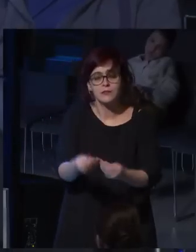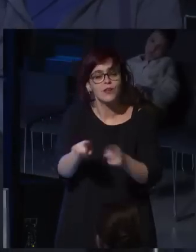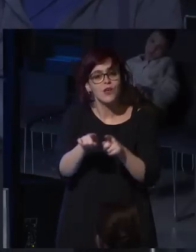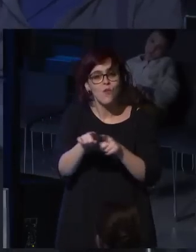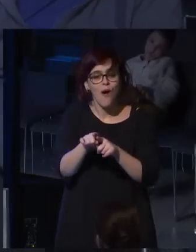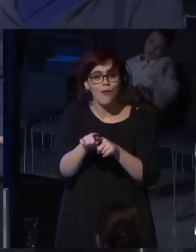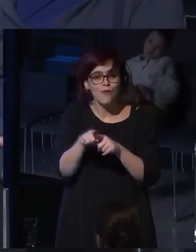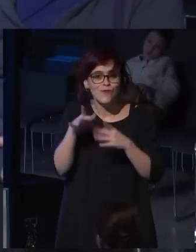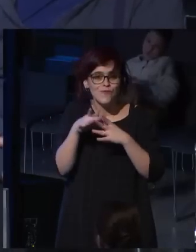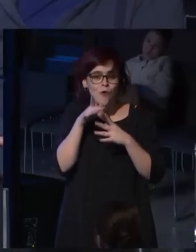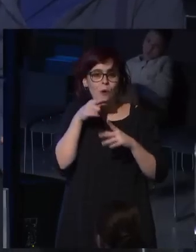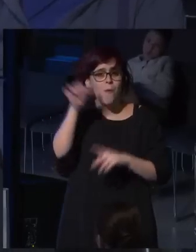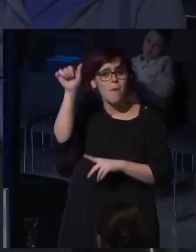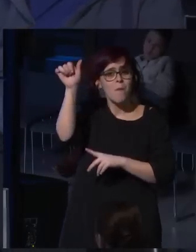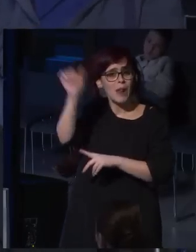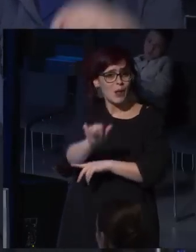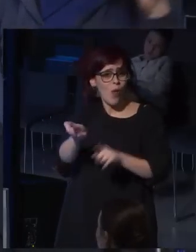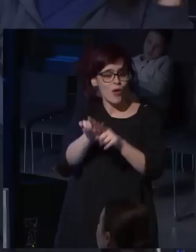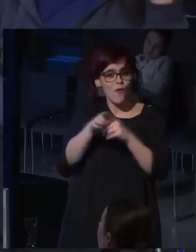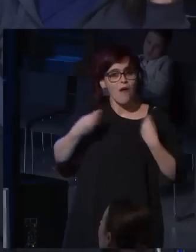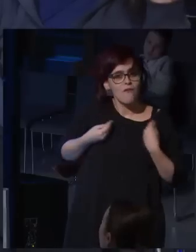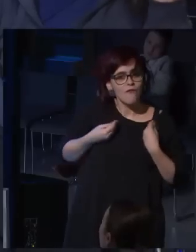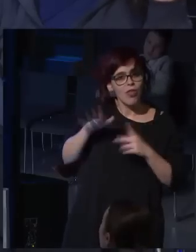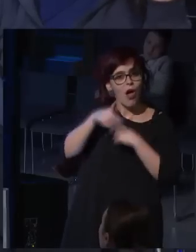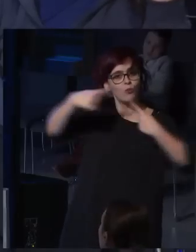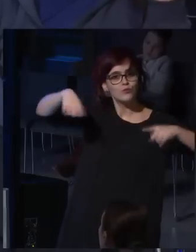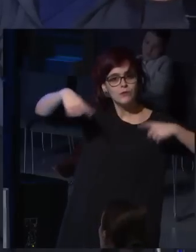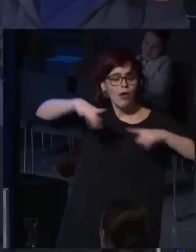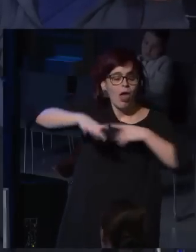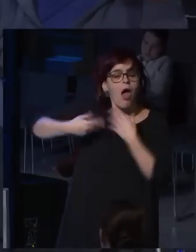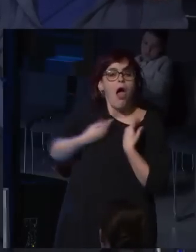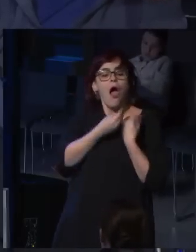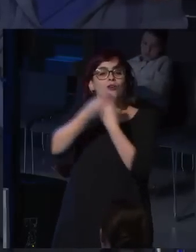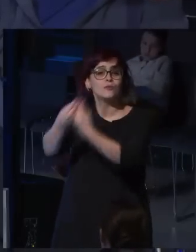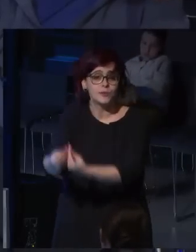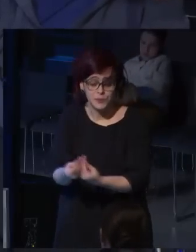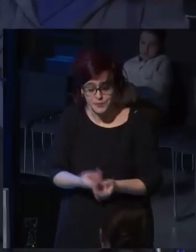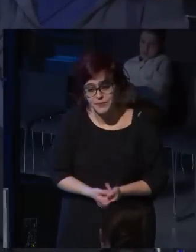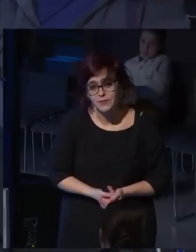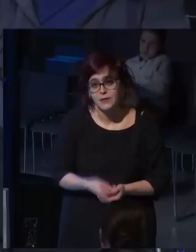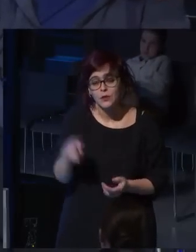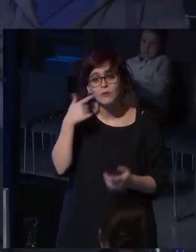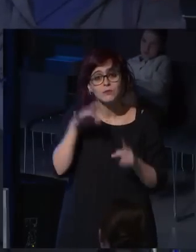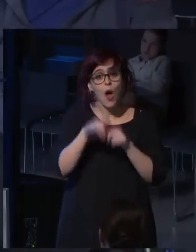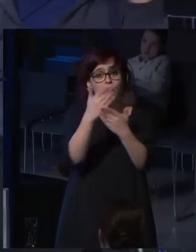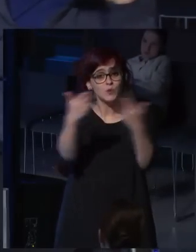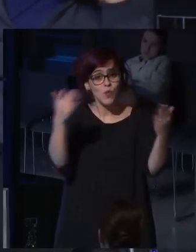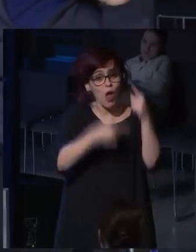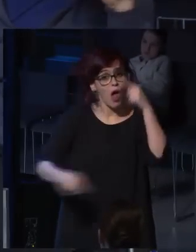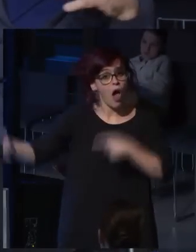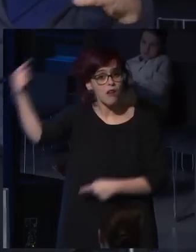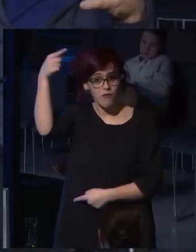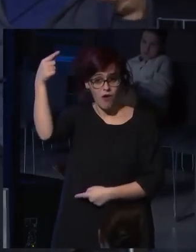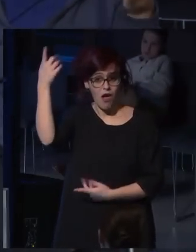banda sonora en la cabeza. Bueno, a mí una de las cosas que más me llamó la atención de la exposición que está arriba